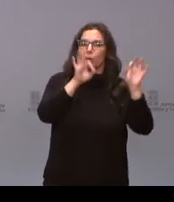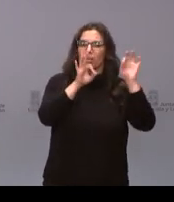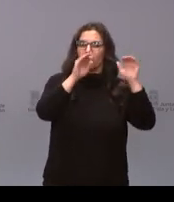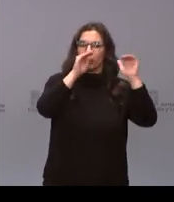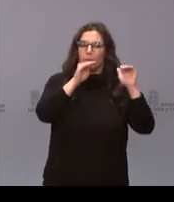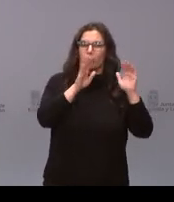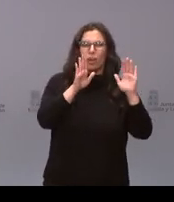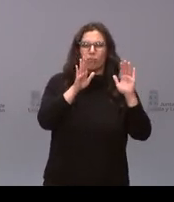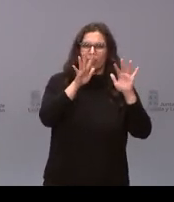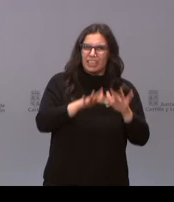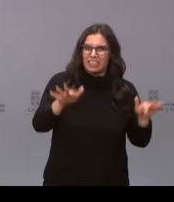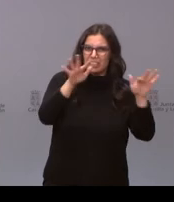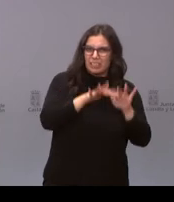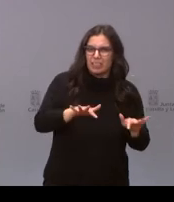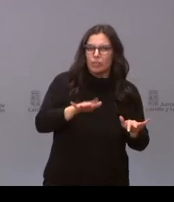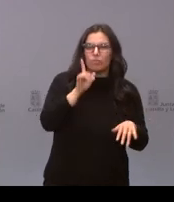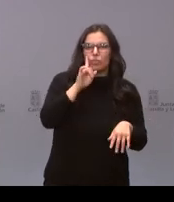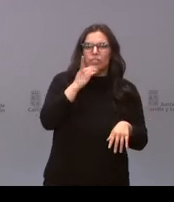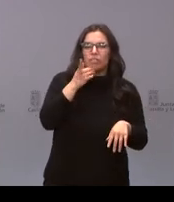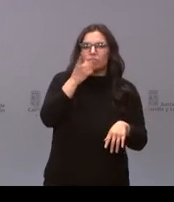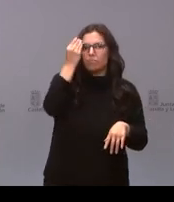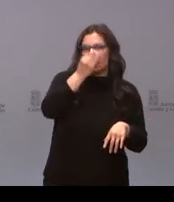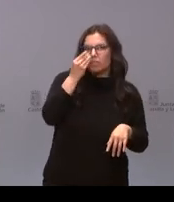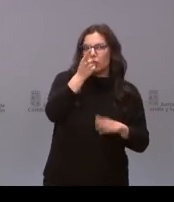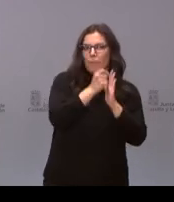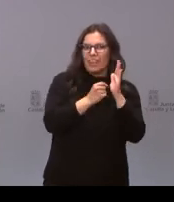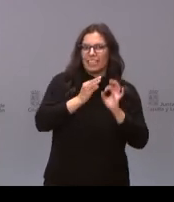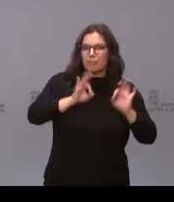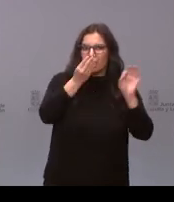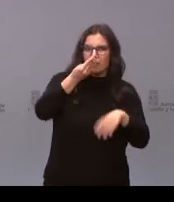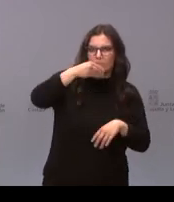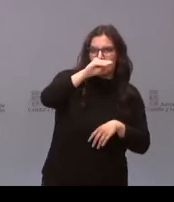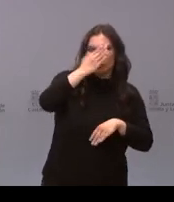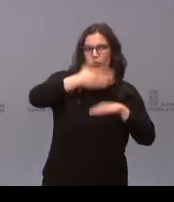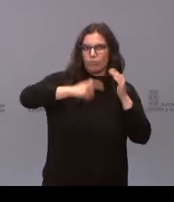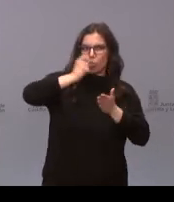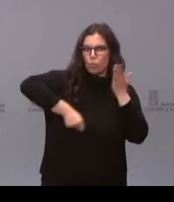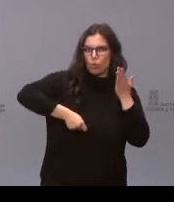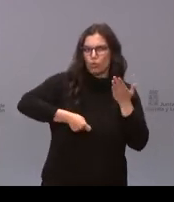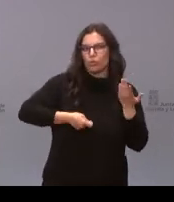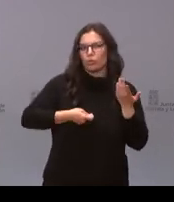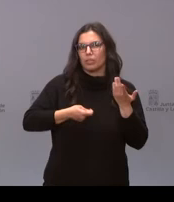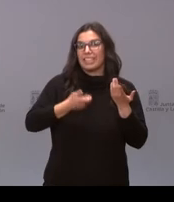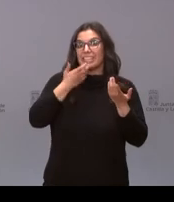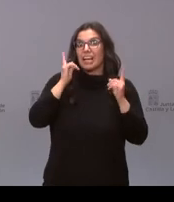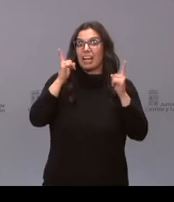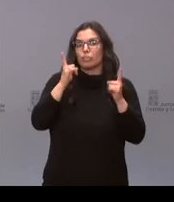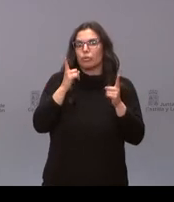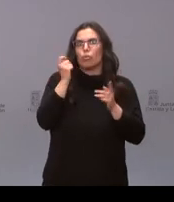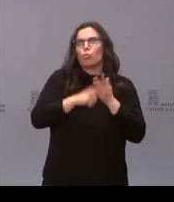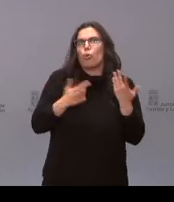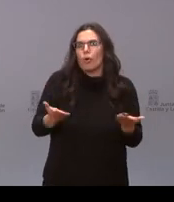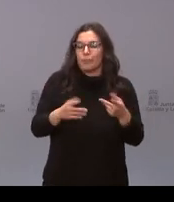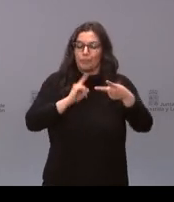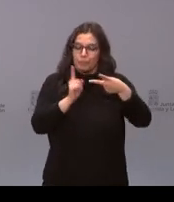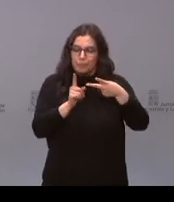ritmo que debería no sé si se plantean unas medidas especiales y más estrictas y cuáles serían y luego por otro lado